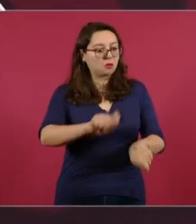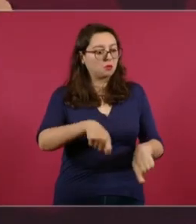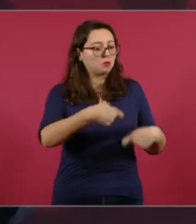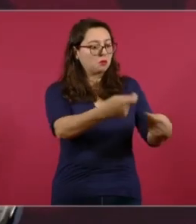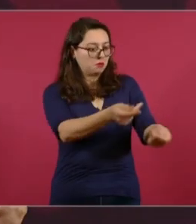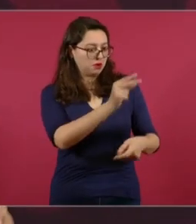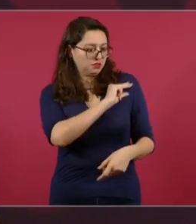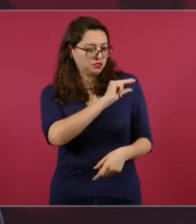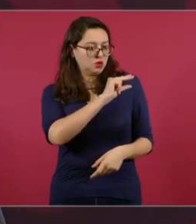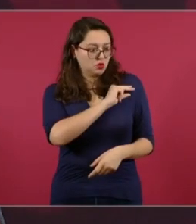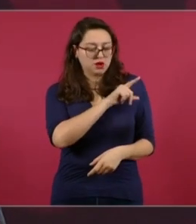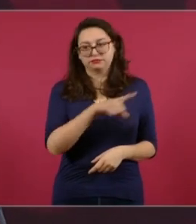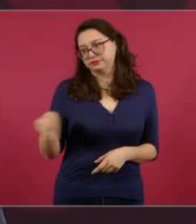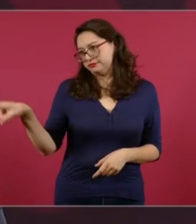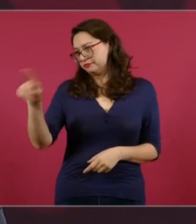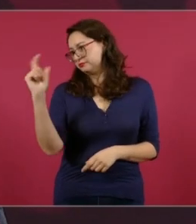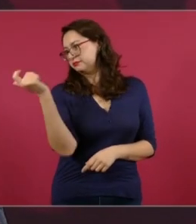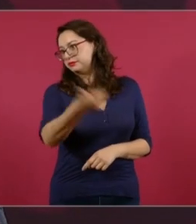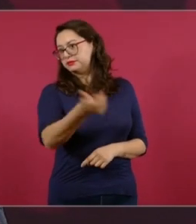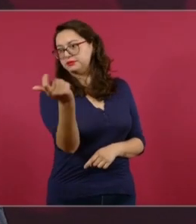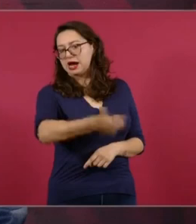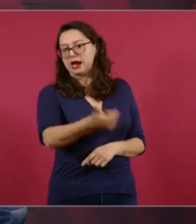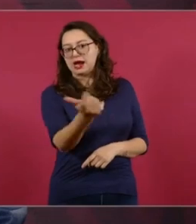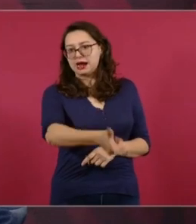o una obra.